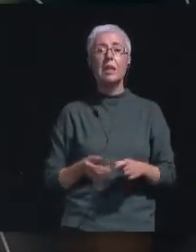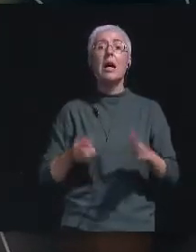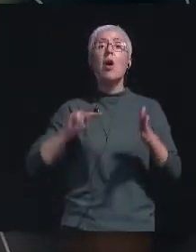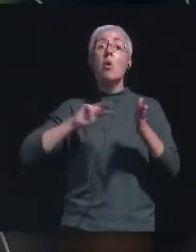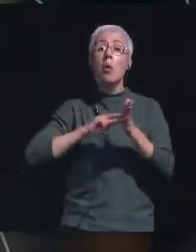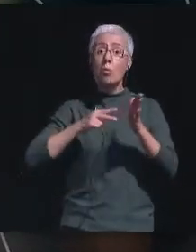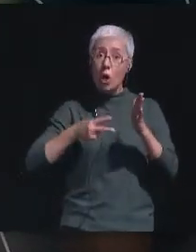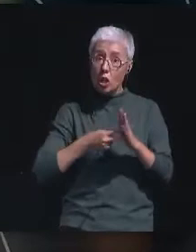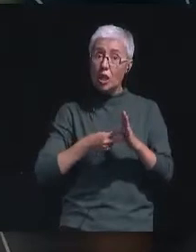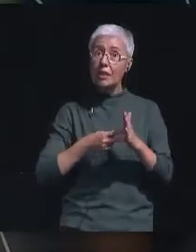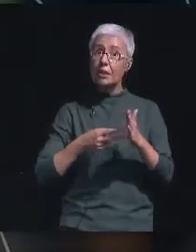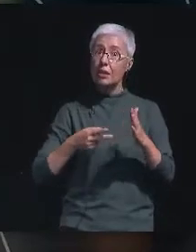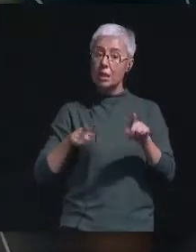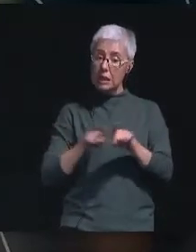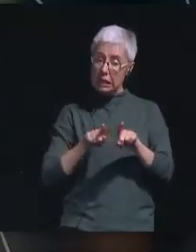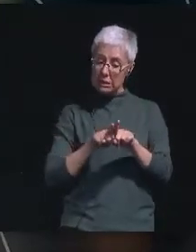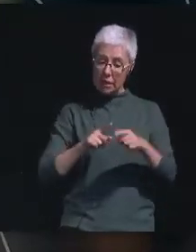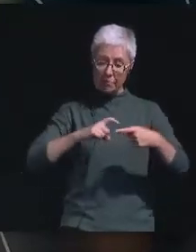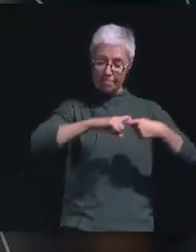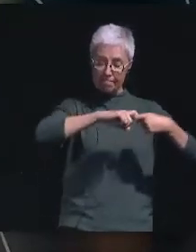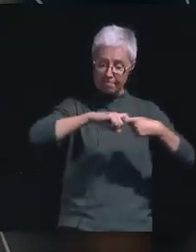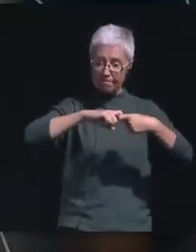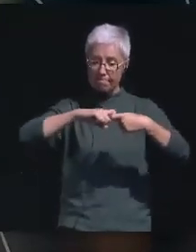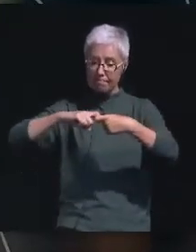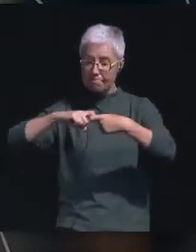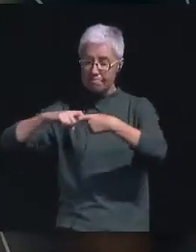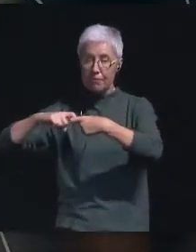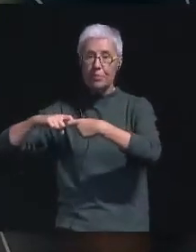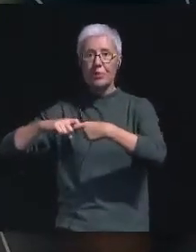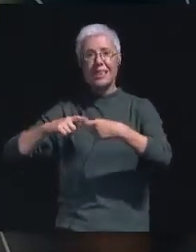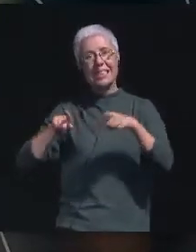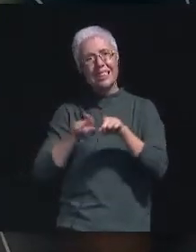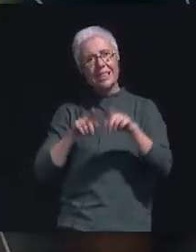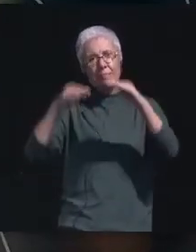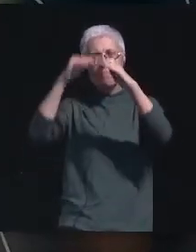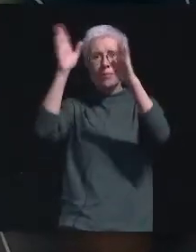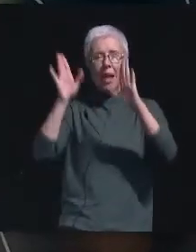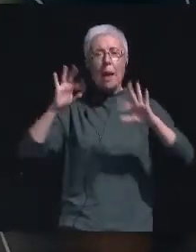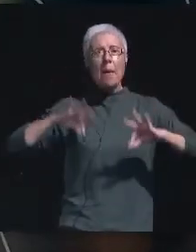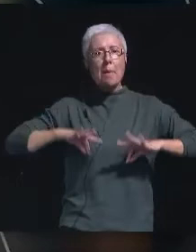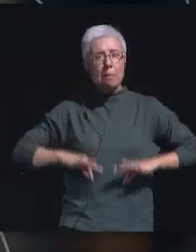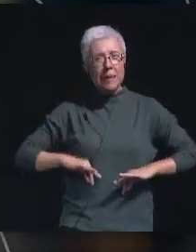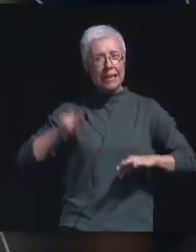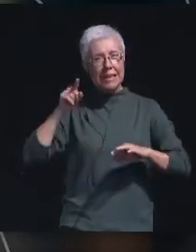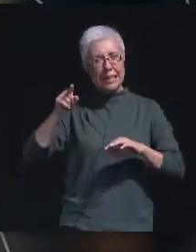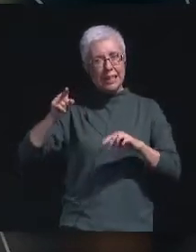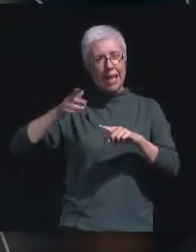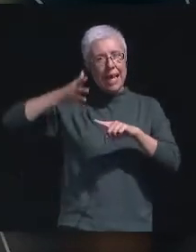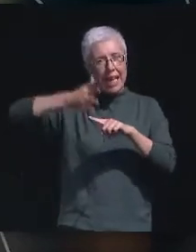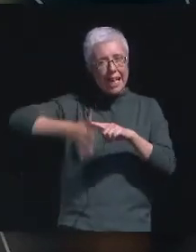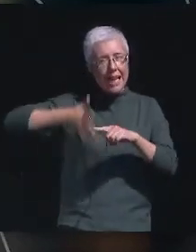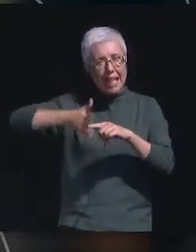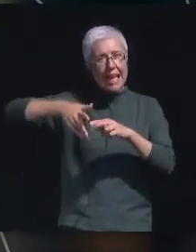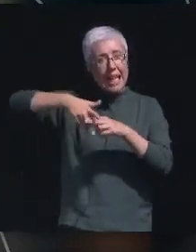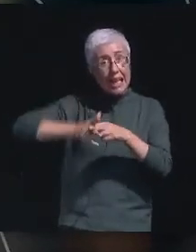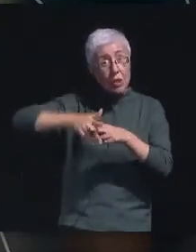proyectos tractores que desde la Secretaría General de Industria y PyME, el secretario Raúl Blanco ya ha presentado y la propia